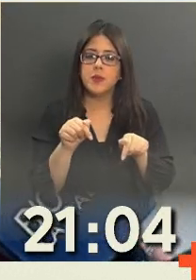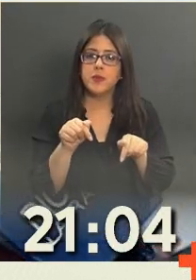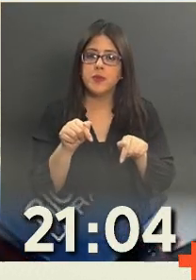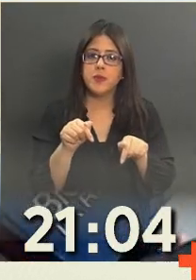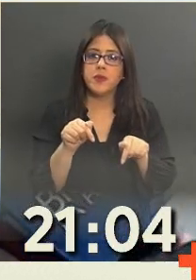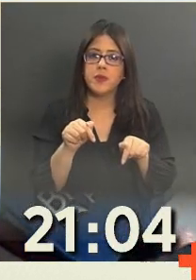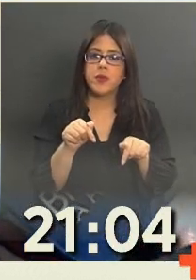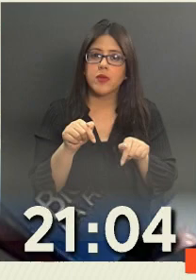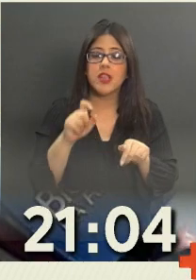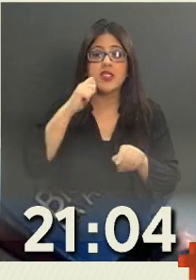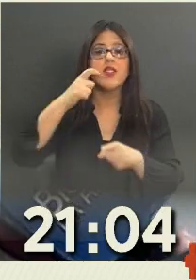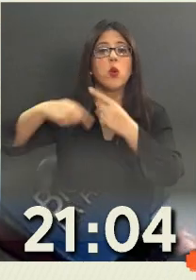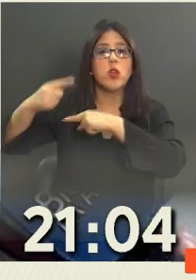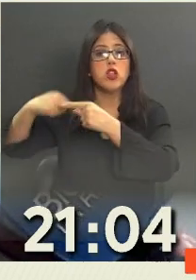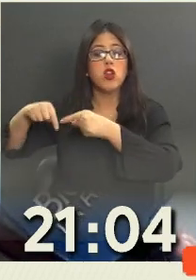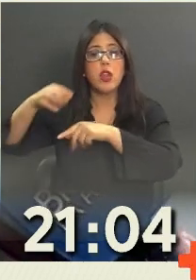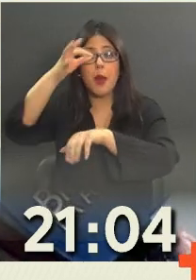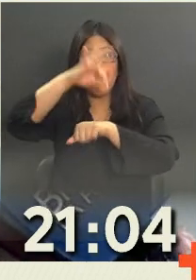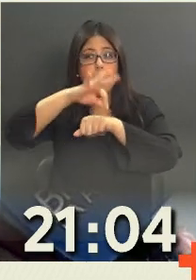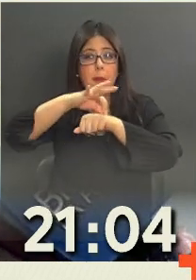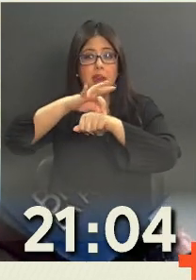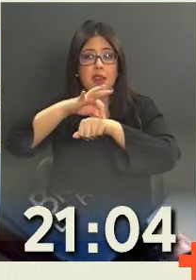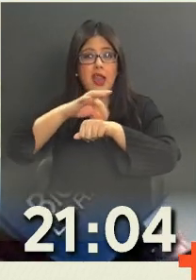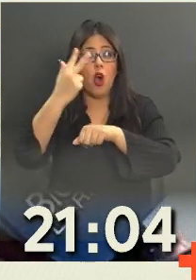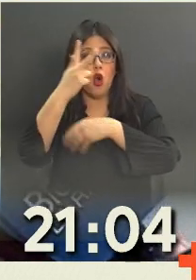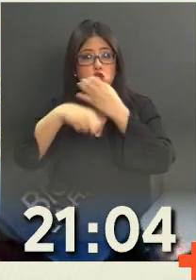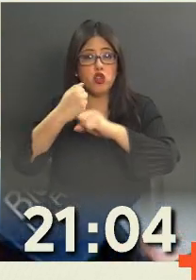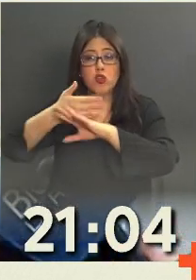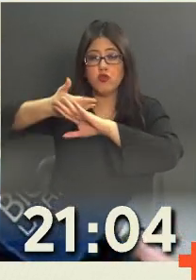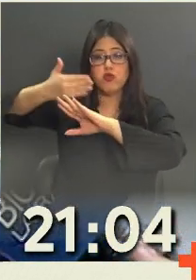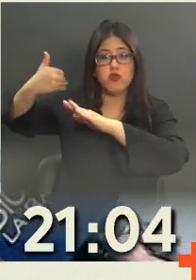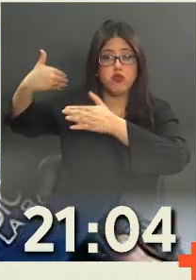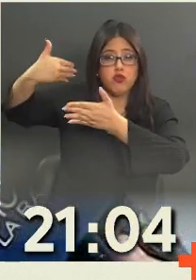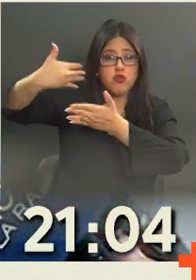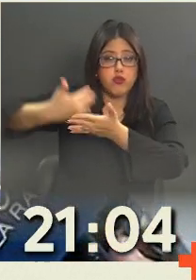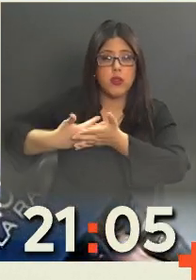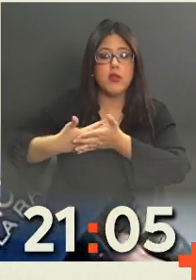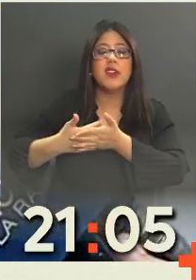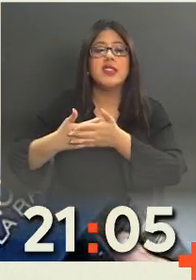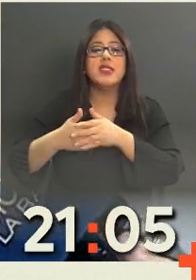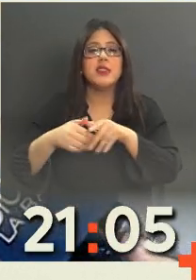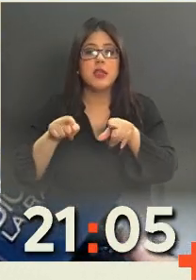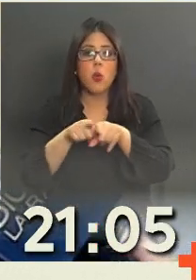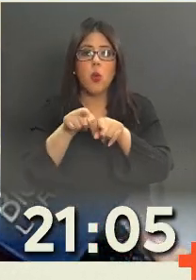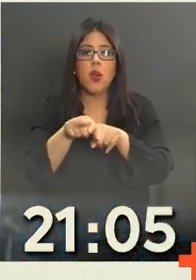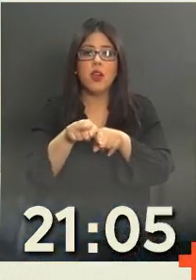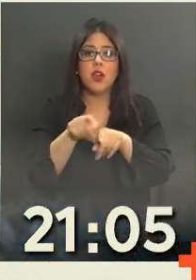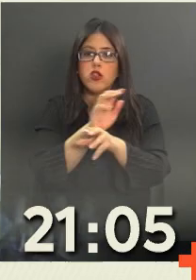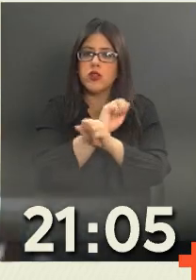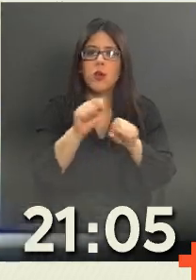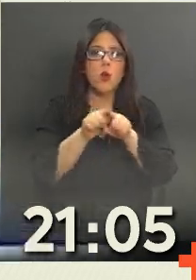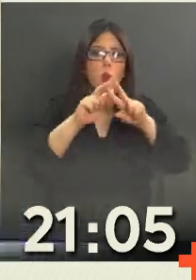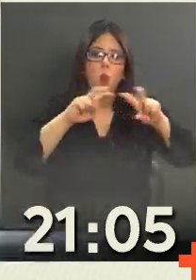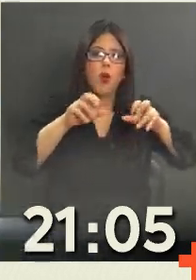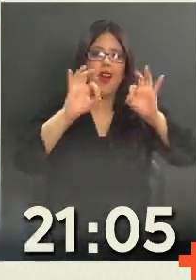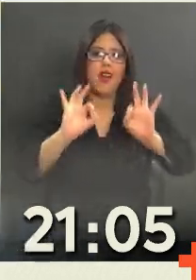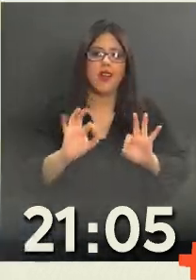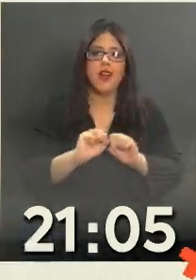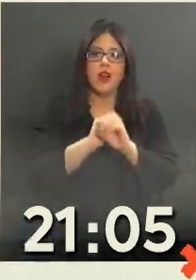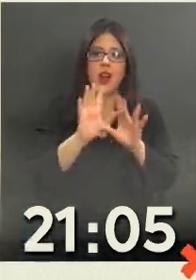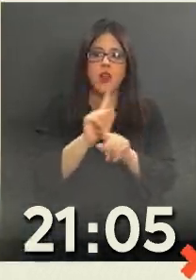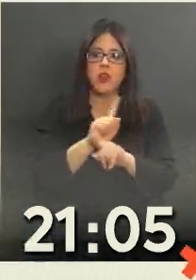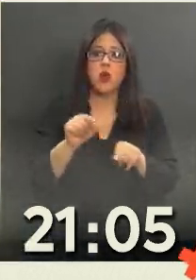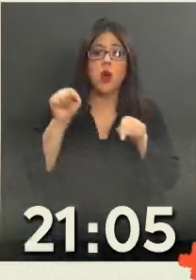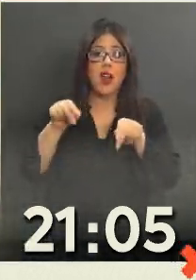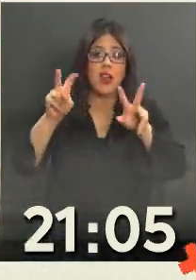tratándose de una historia médica tan larga, de 8 años, hay una parte que evidentemente no se podrá determinar. En paralelo a la arista